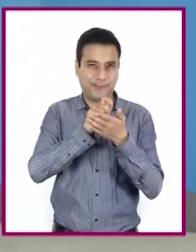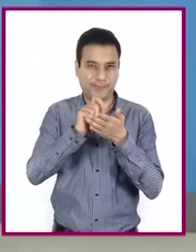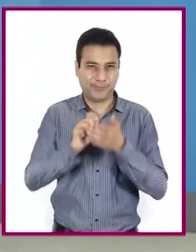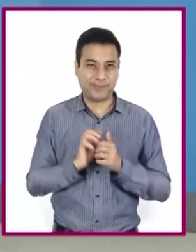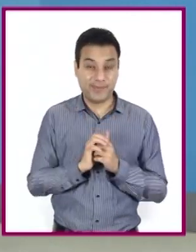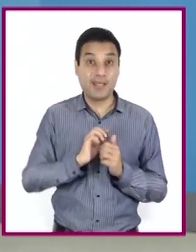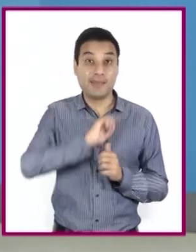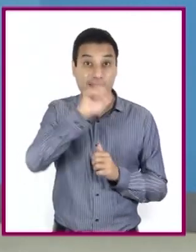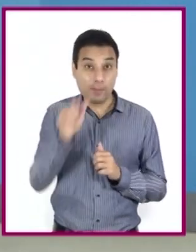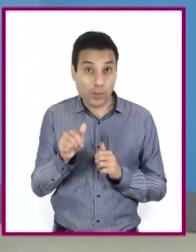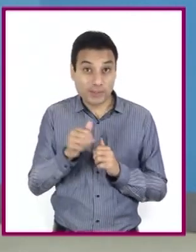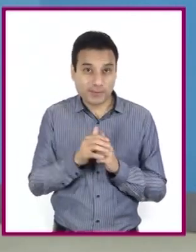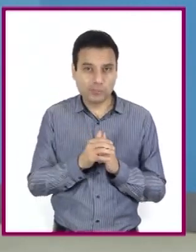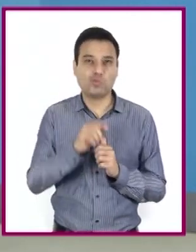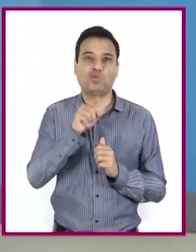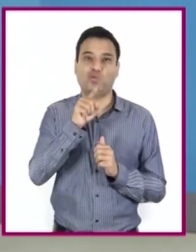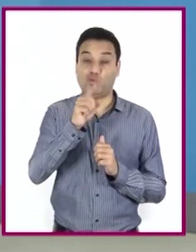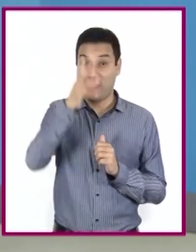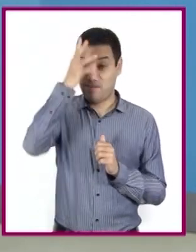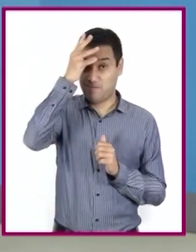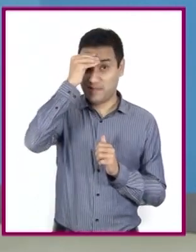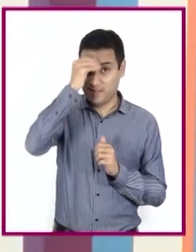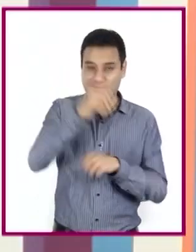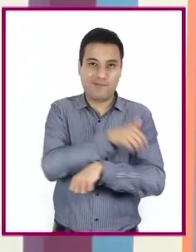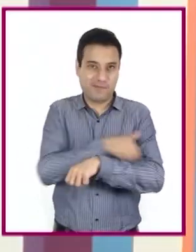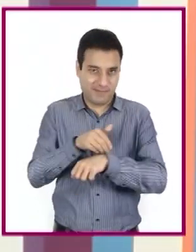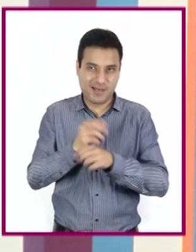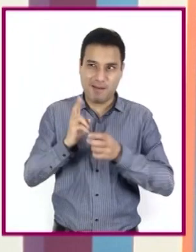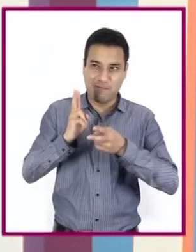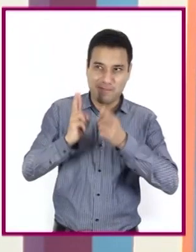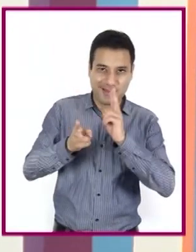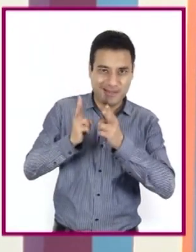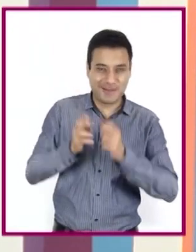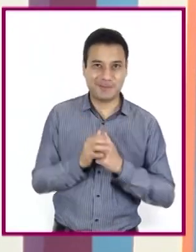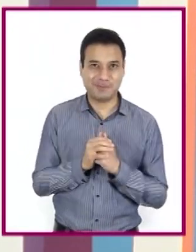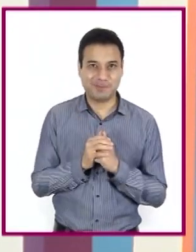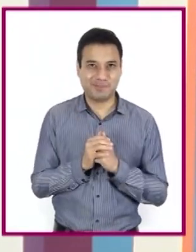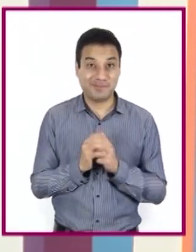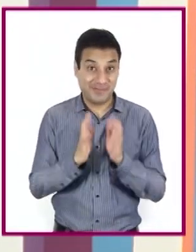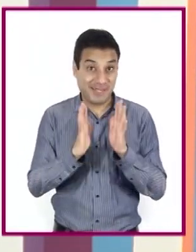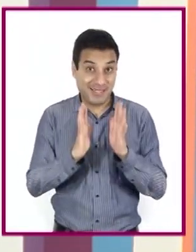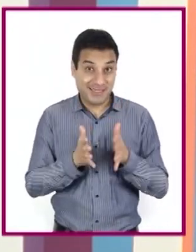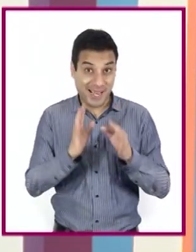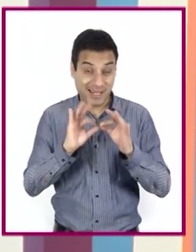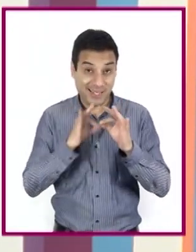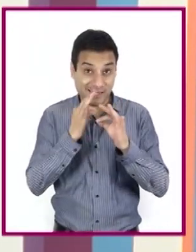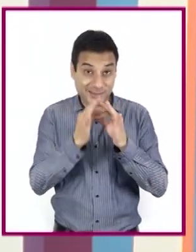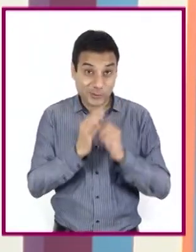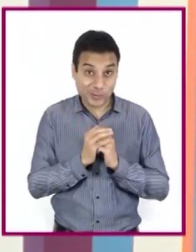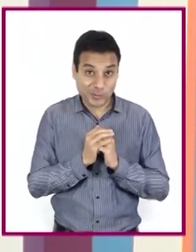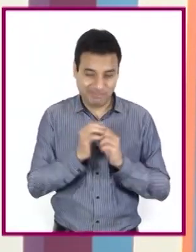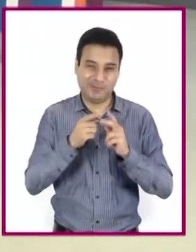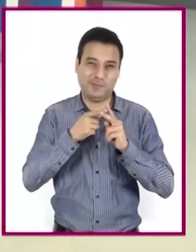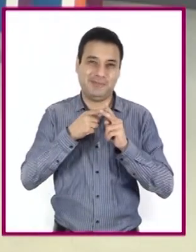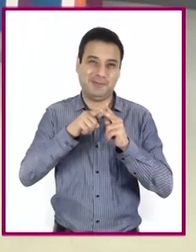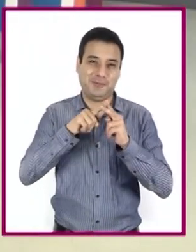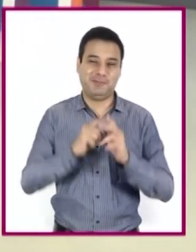puedan compartir sus avances con su familia. Si ya están listos y listas,